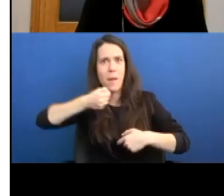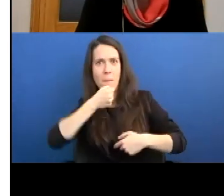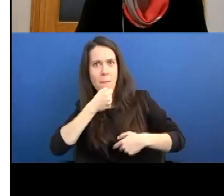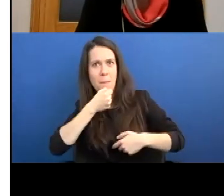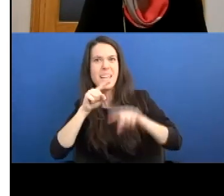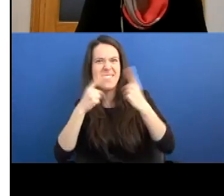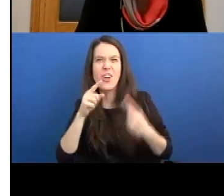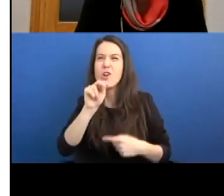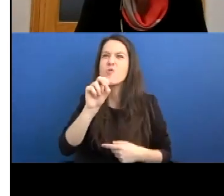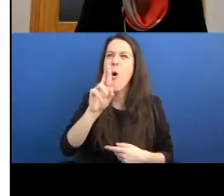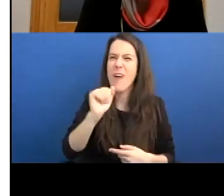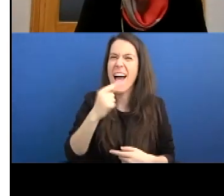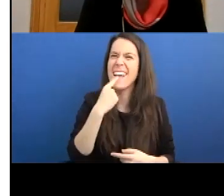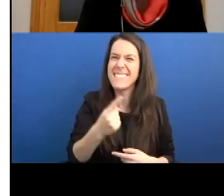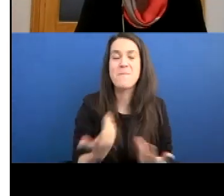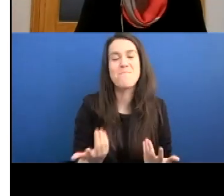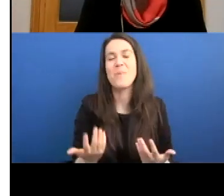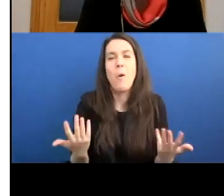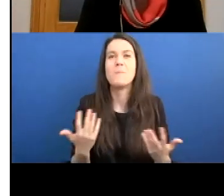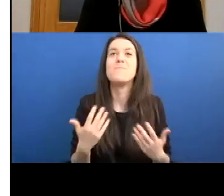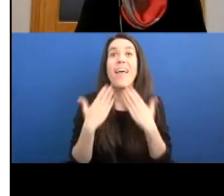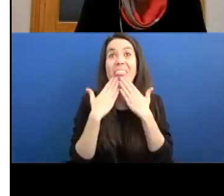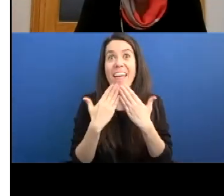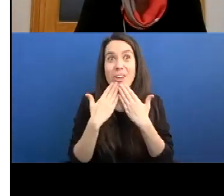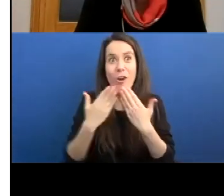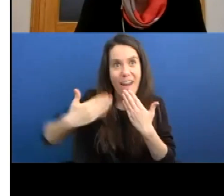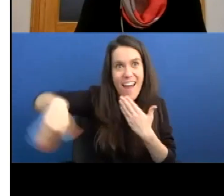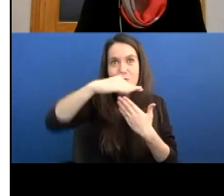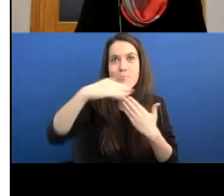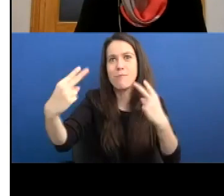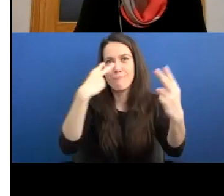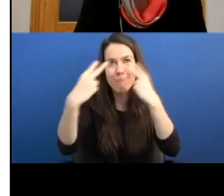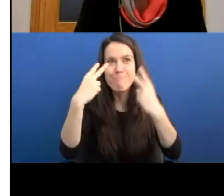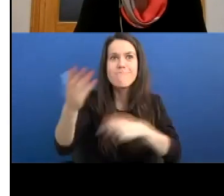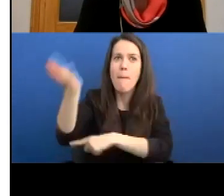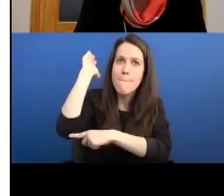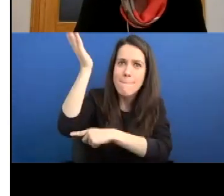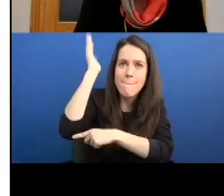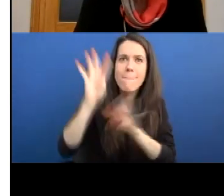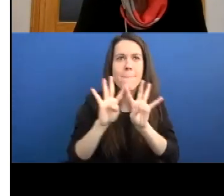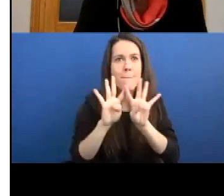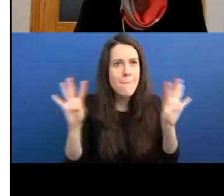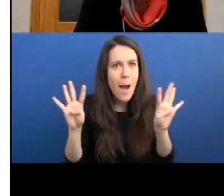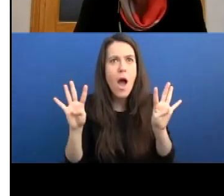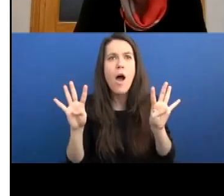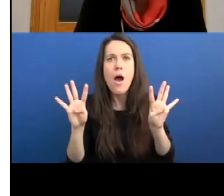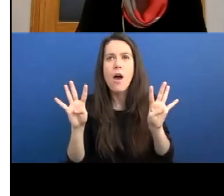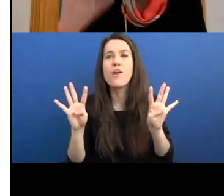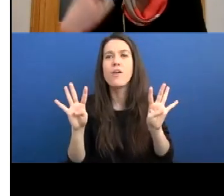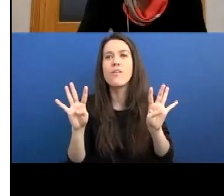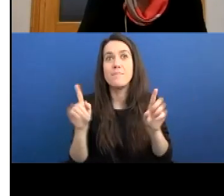ya lo han comentado mis colegas. Muchas gracias por su participación. Gracias a los